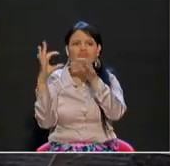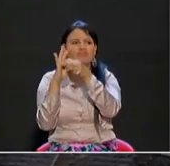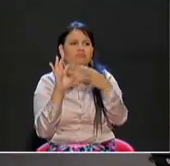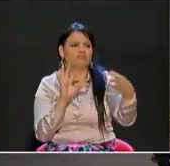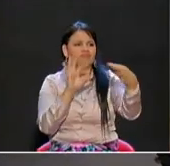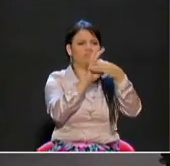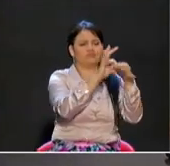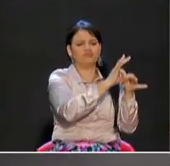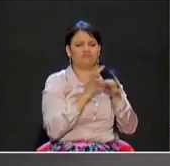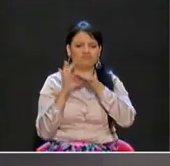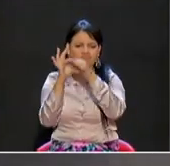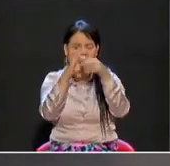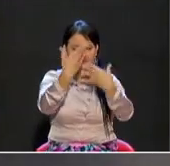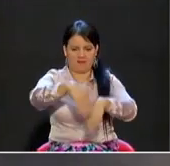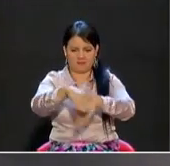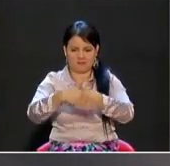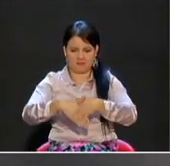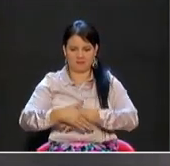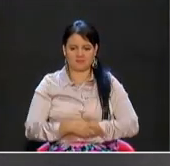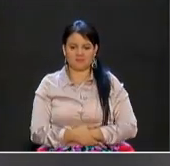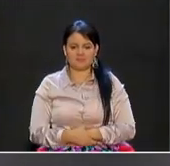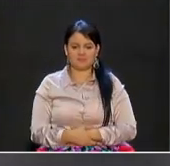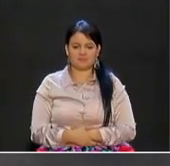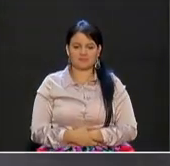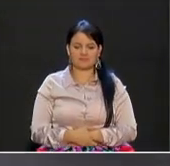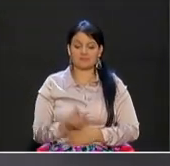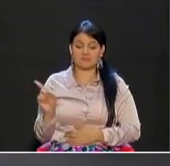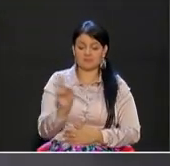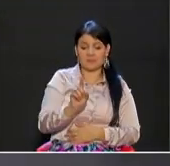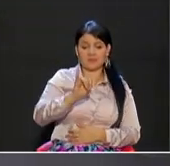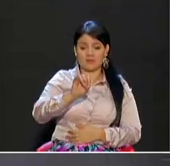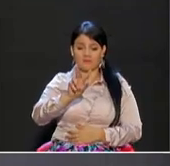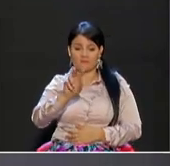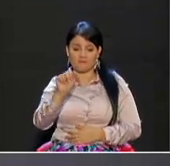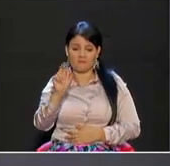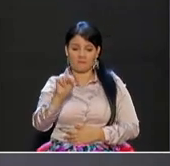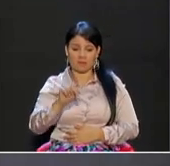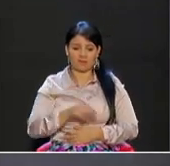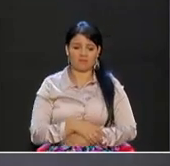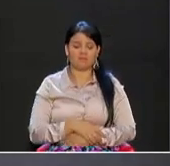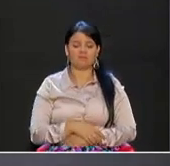antioquia iván mauricio pérez a al centro por favor para recoger